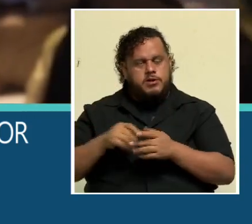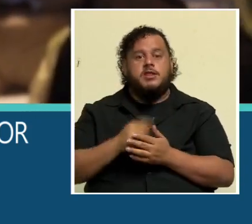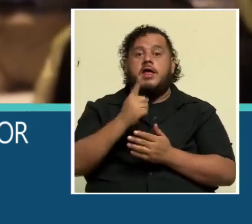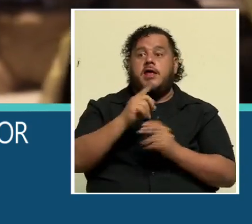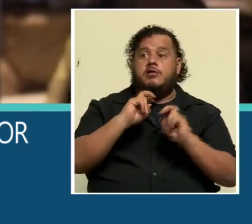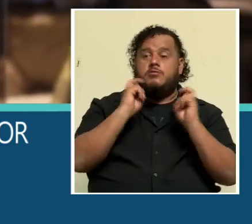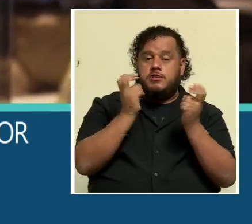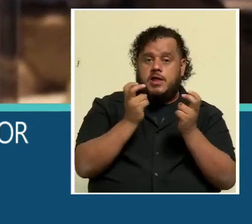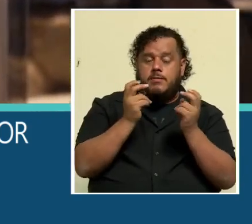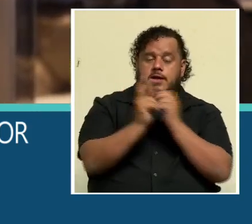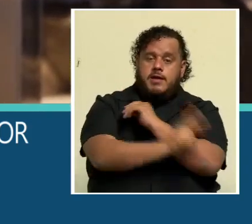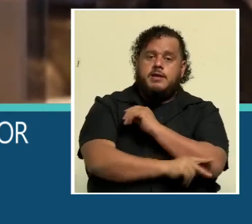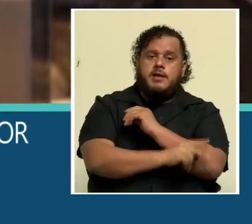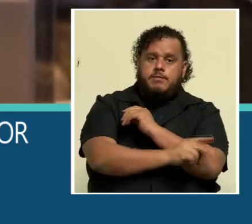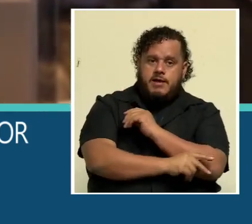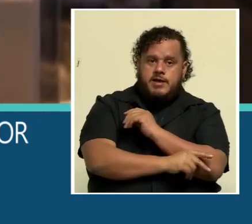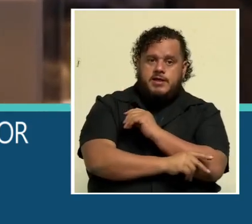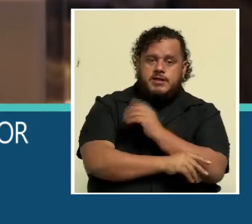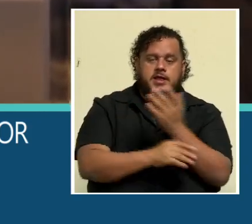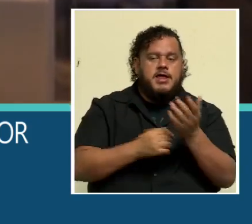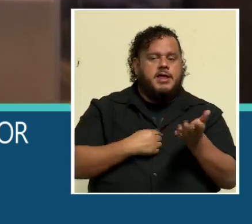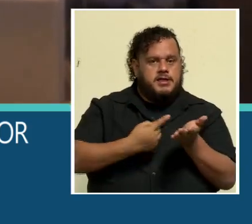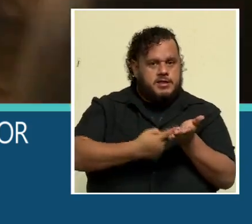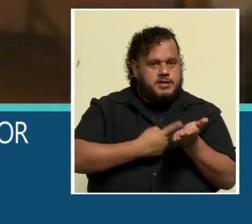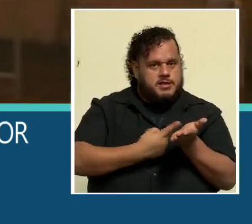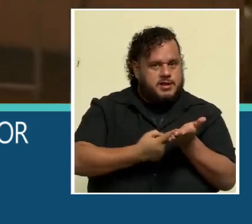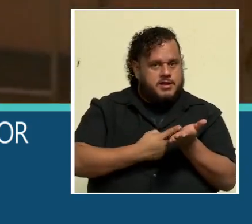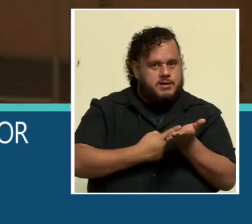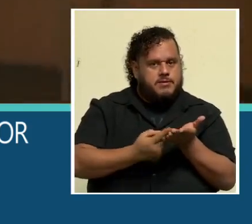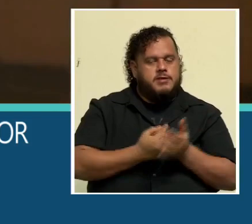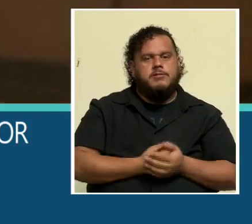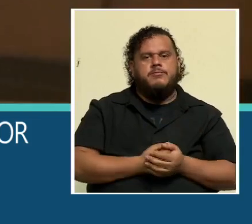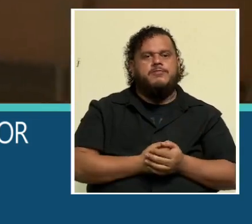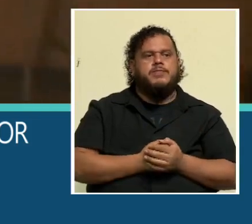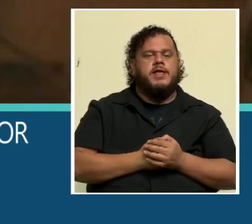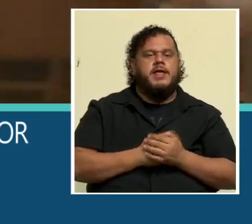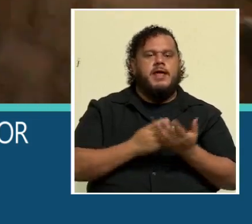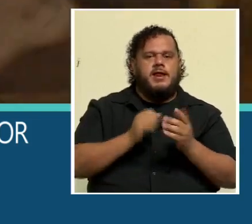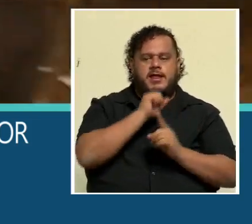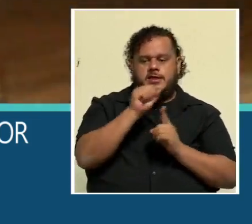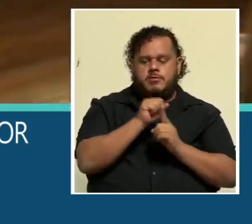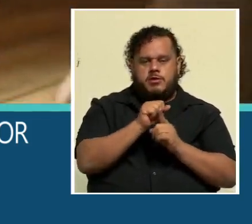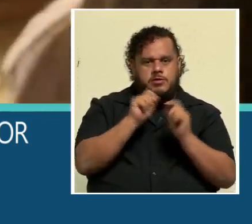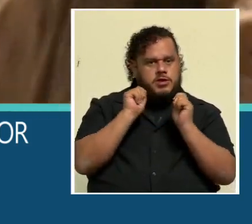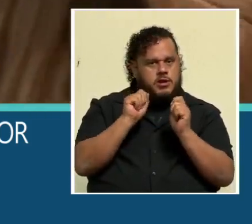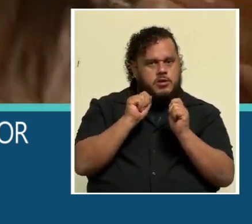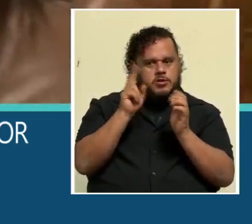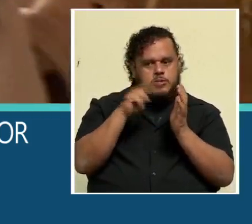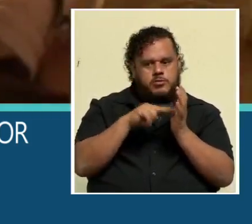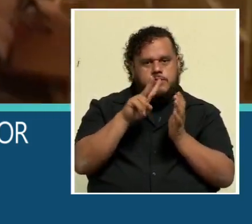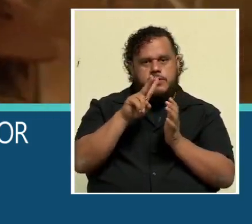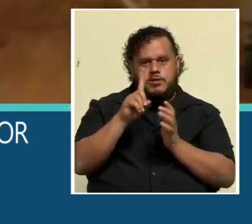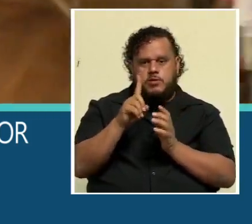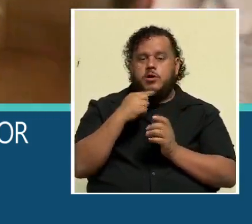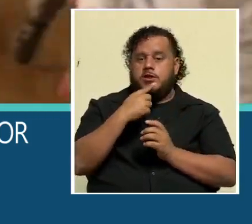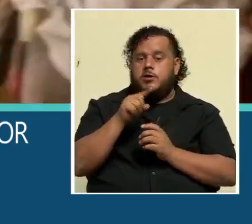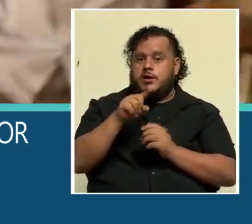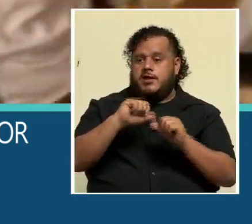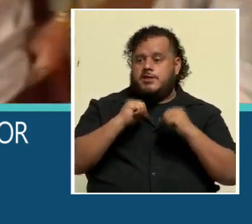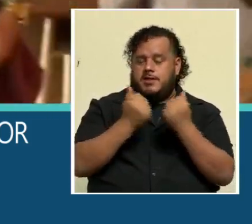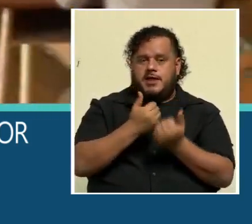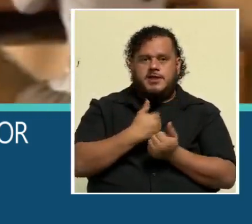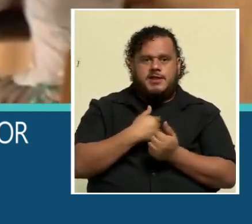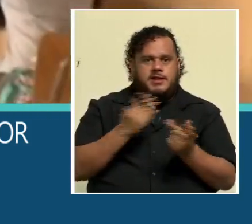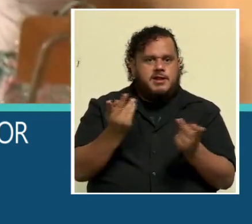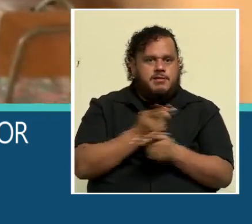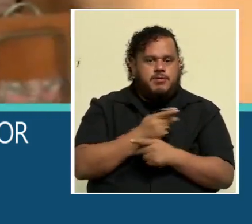el país está en la debacle. El Estado de la Educación 2021 reveló que esta área sufre la peor